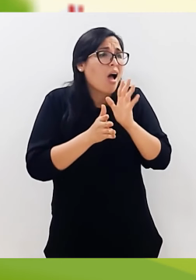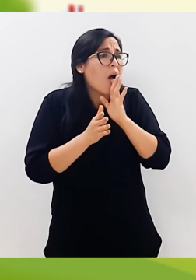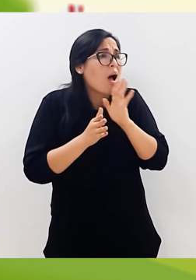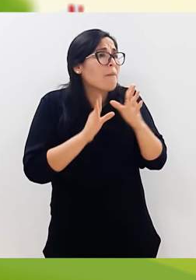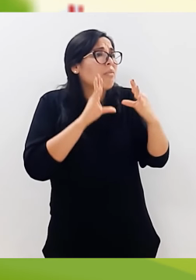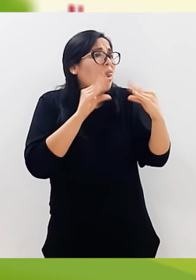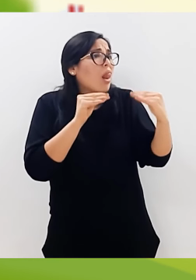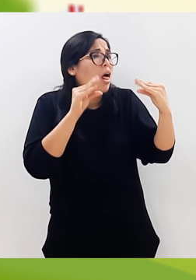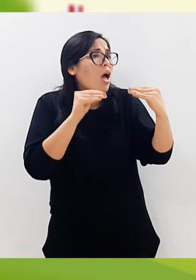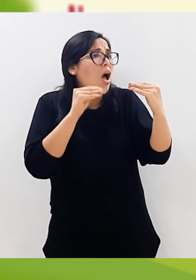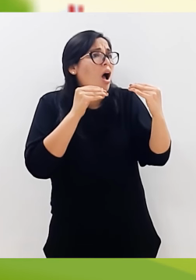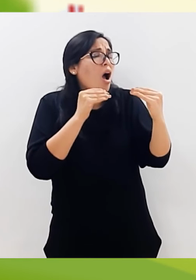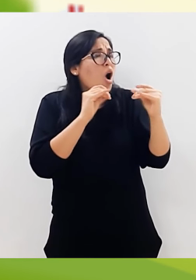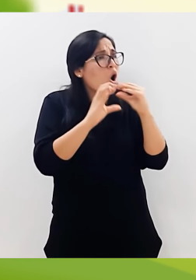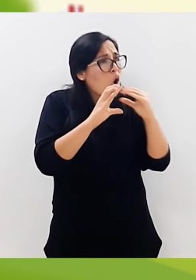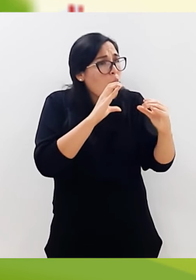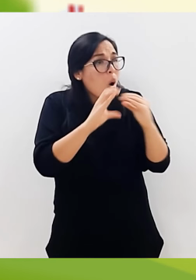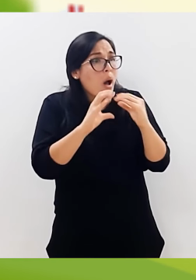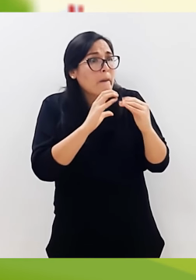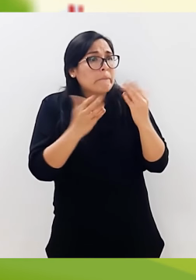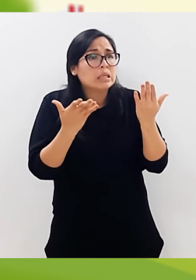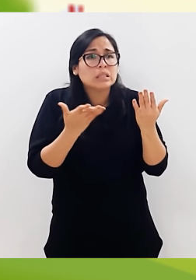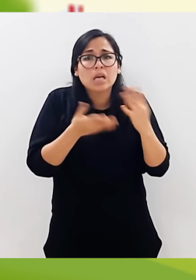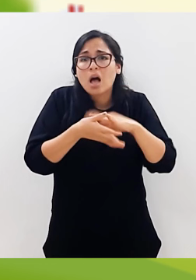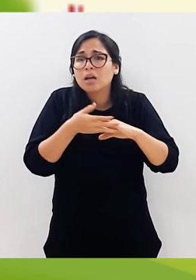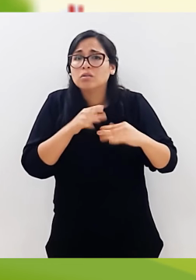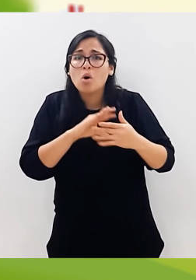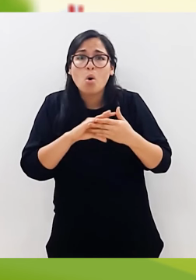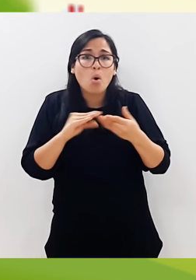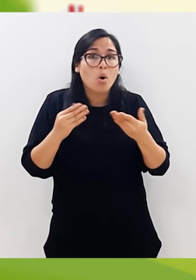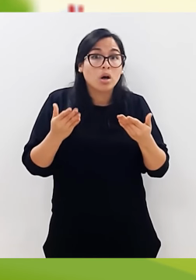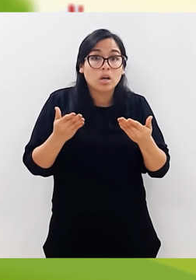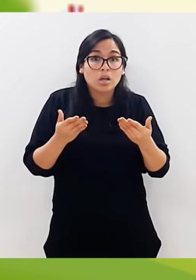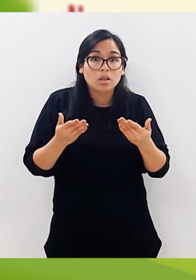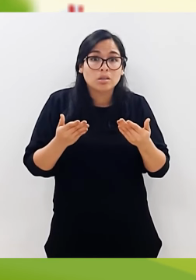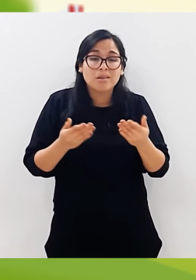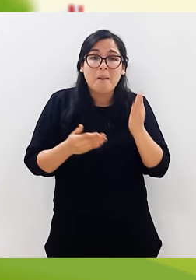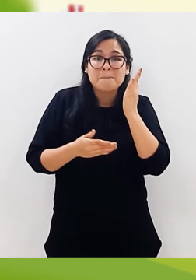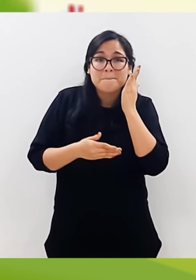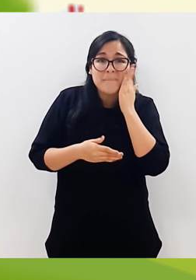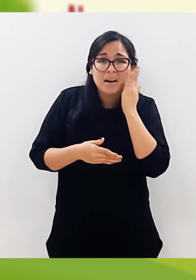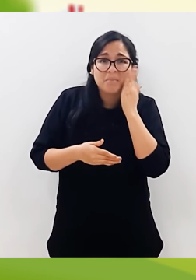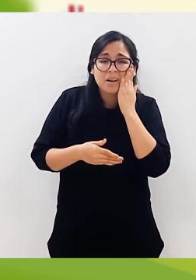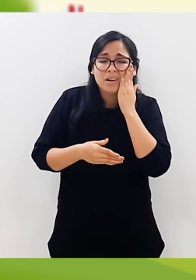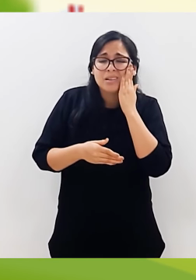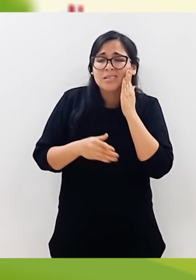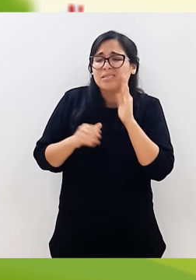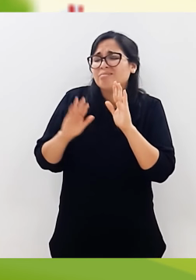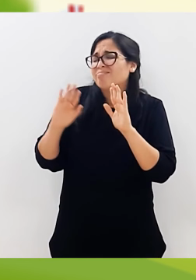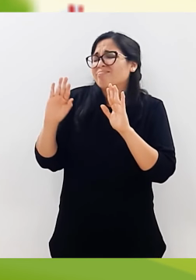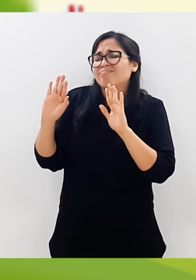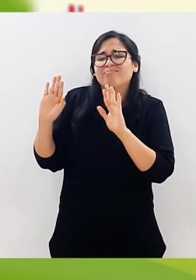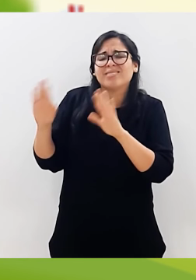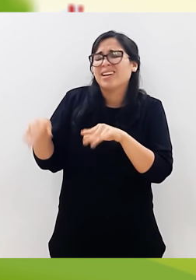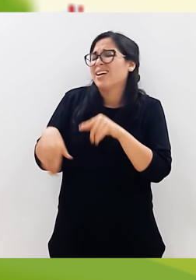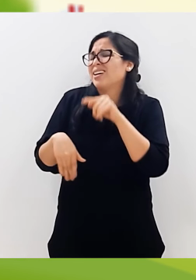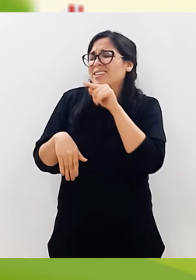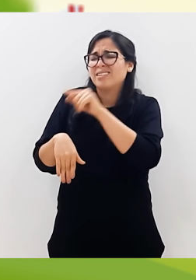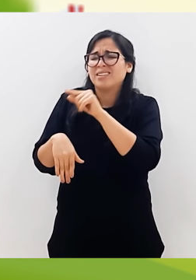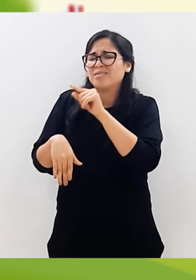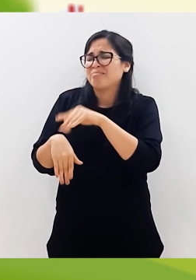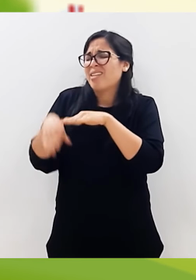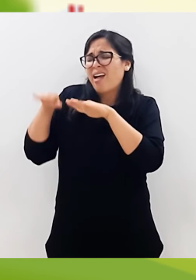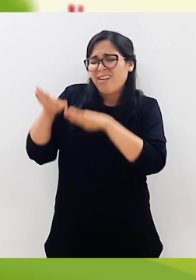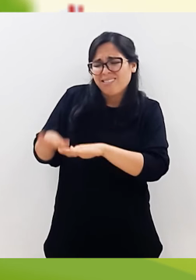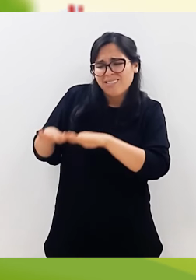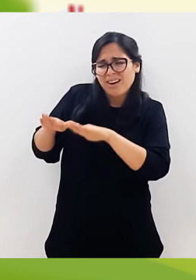su mamá y contarle todo lo que pasó en el día. Su madre le dice que ella